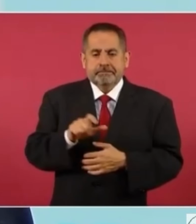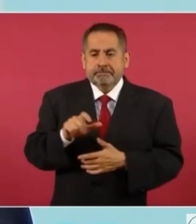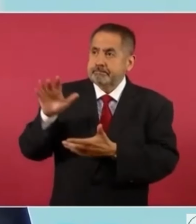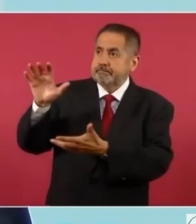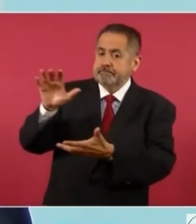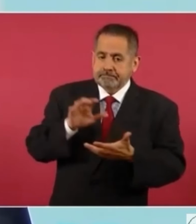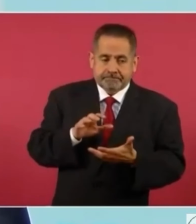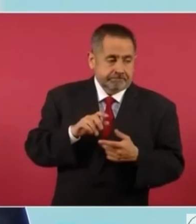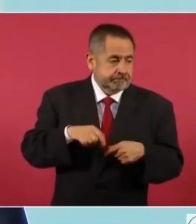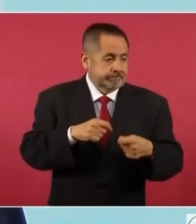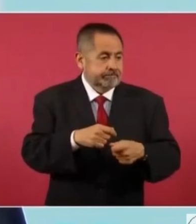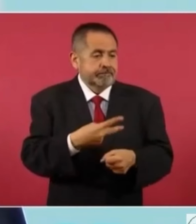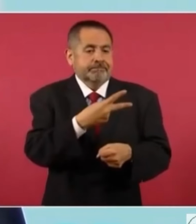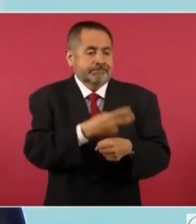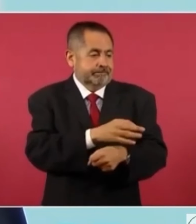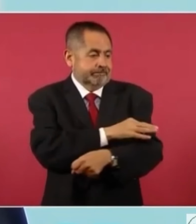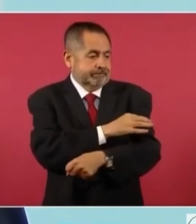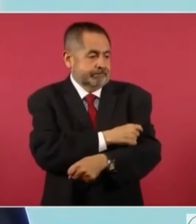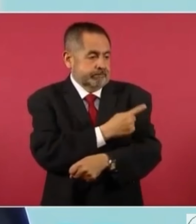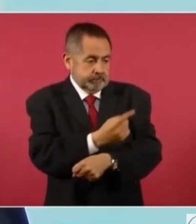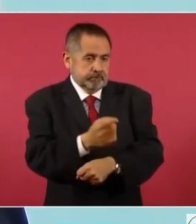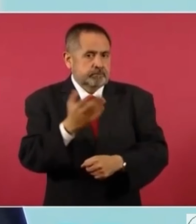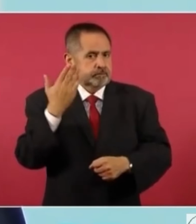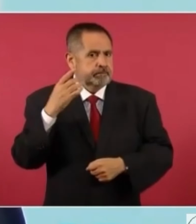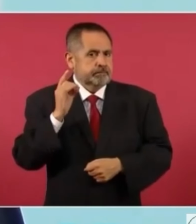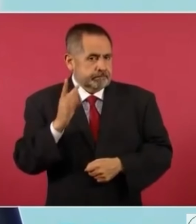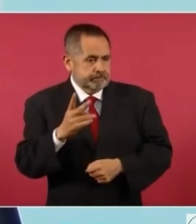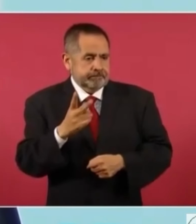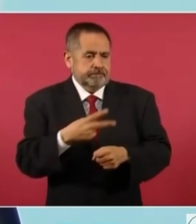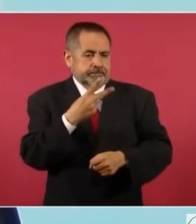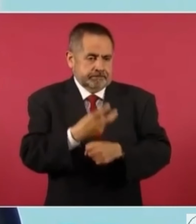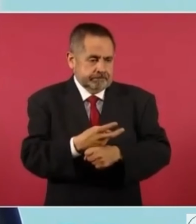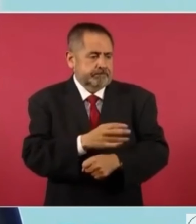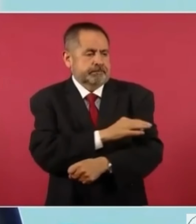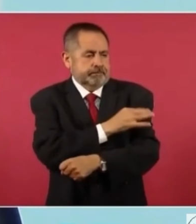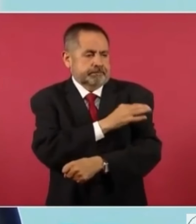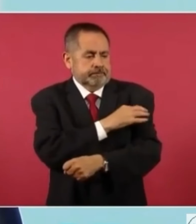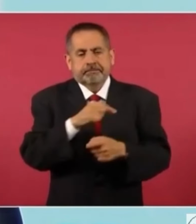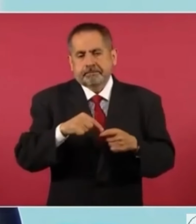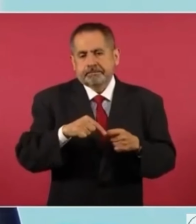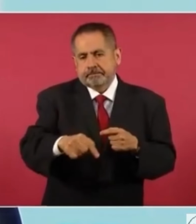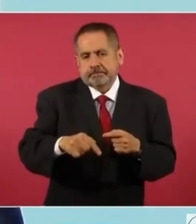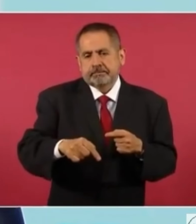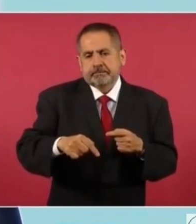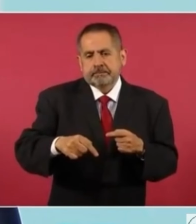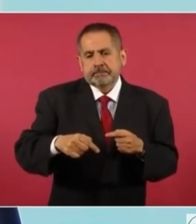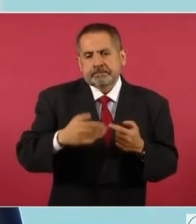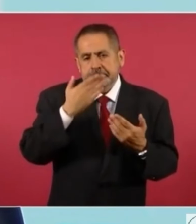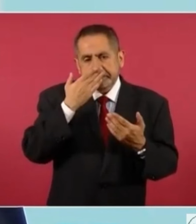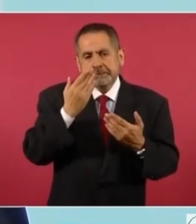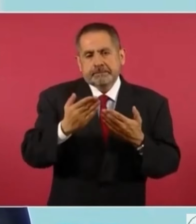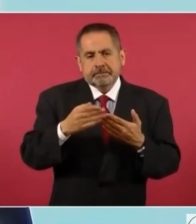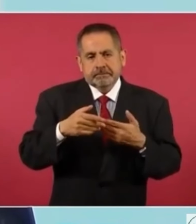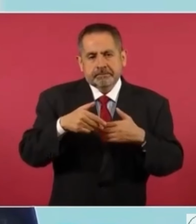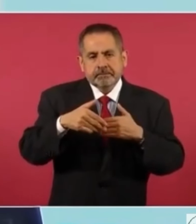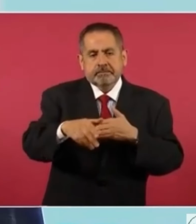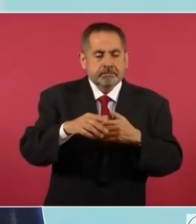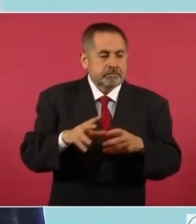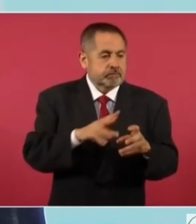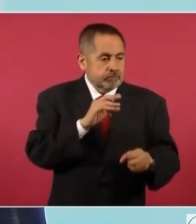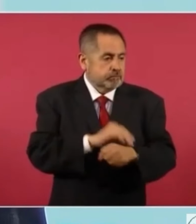segundas dosis. De modo que la gran mayoría de niñas y niños en este porcentaje están ya teniendo esquemas